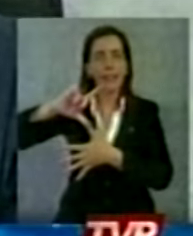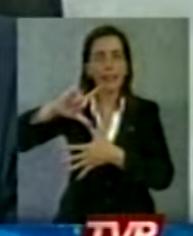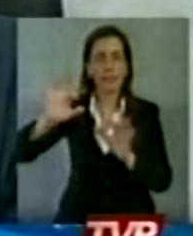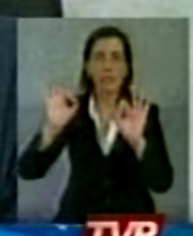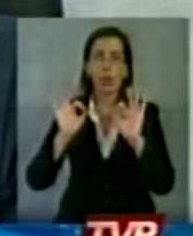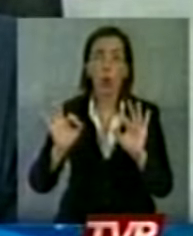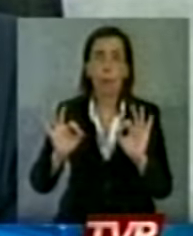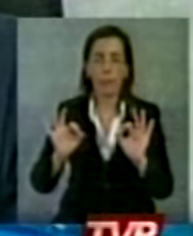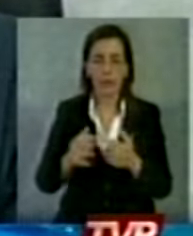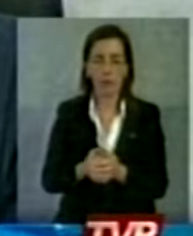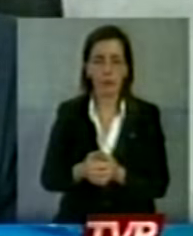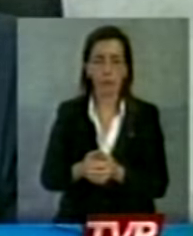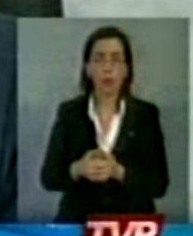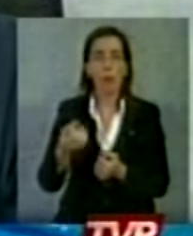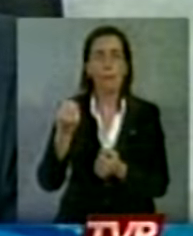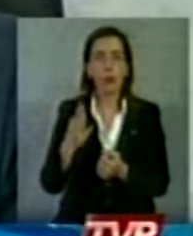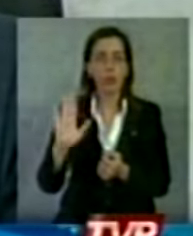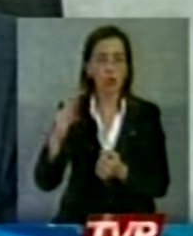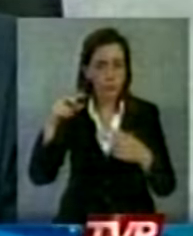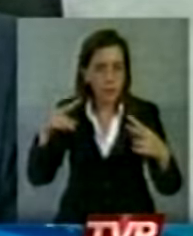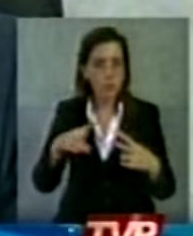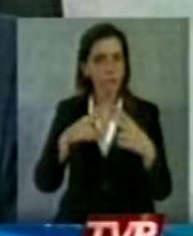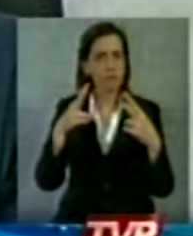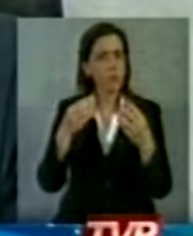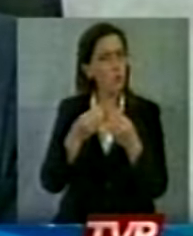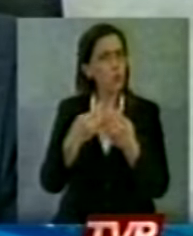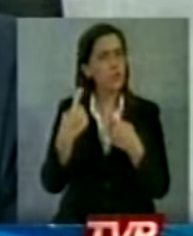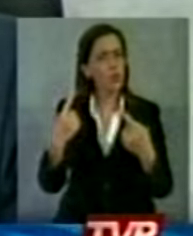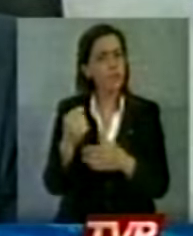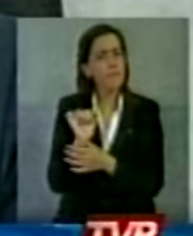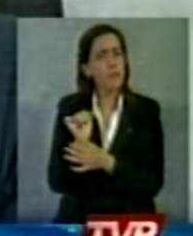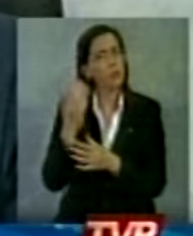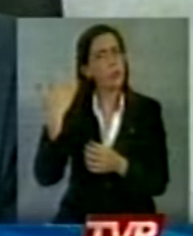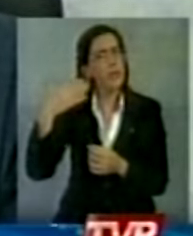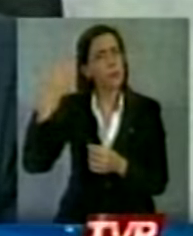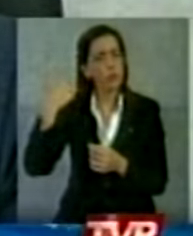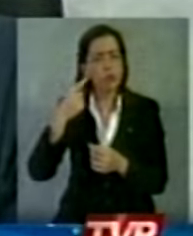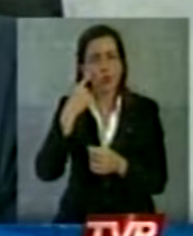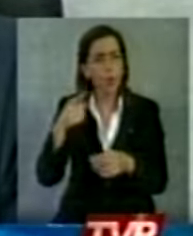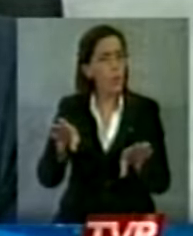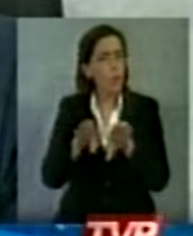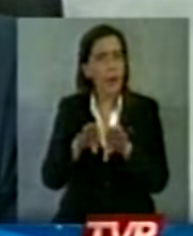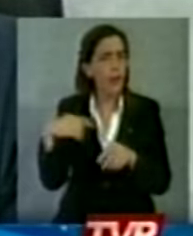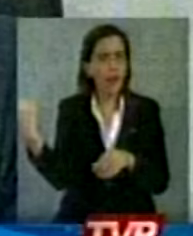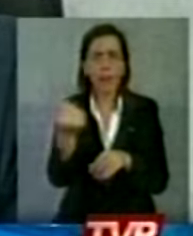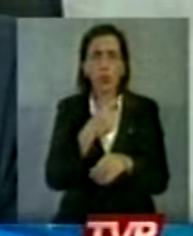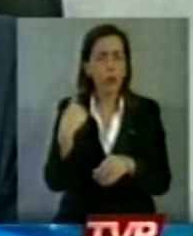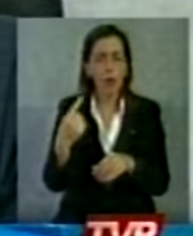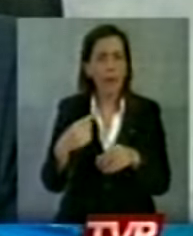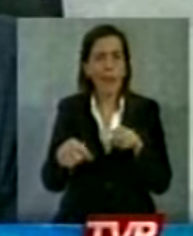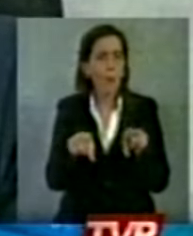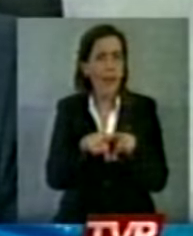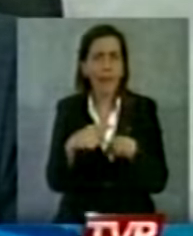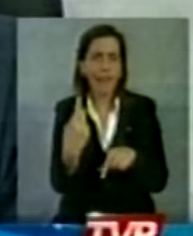latinoamericano. Allí encontramos los vestigios de nuestro pasado común original, de nuestro